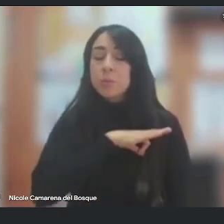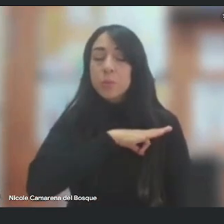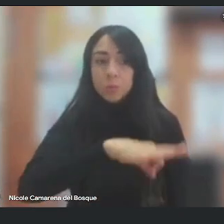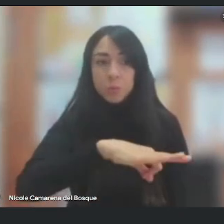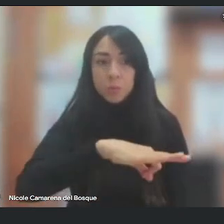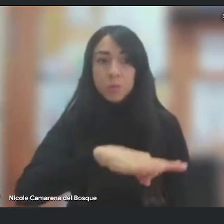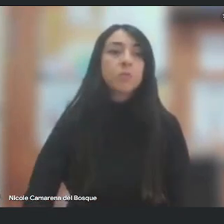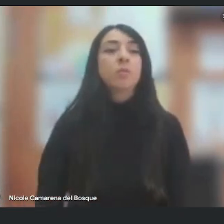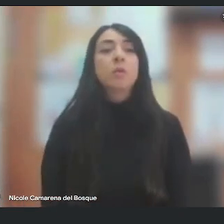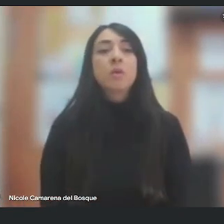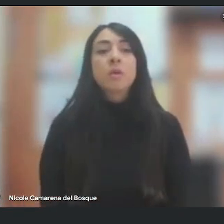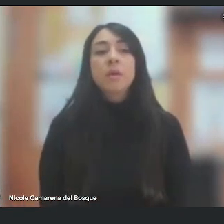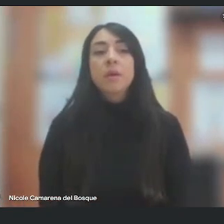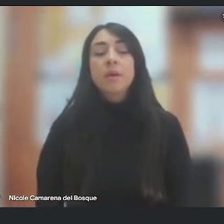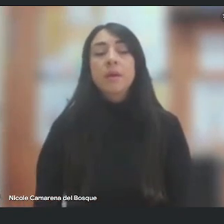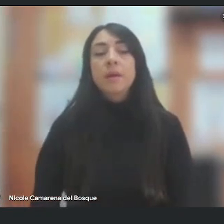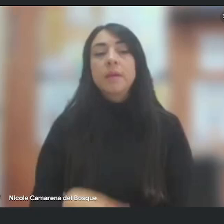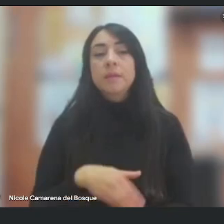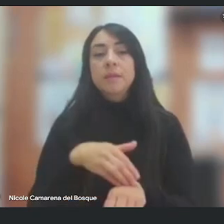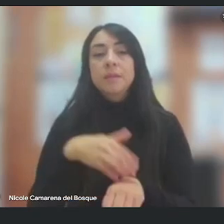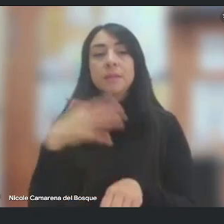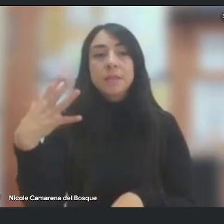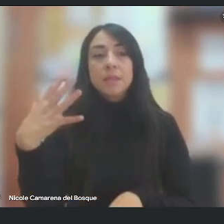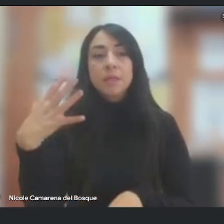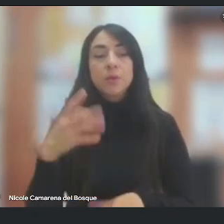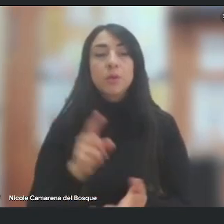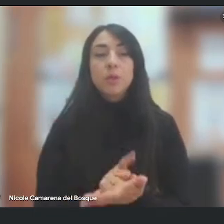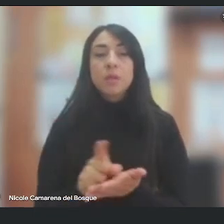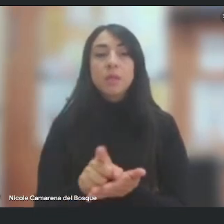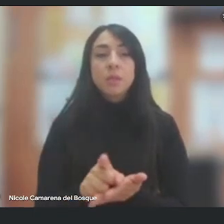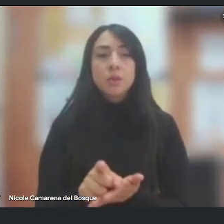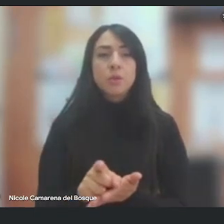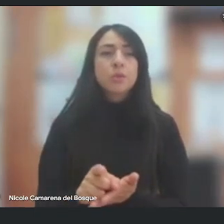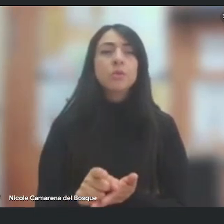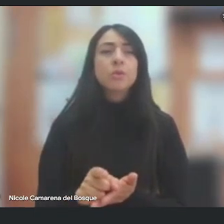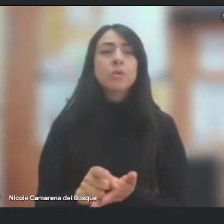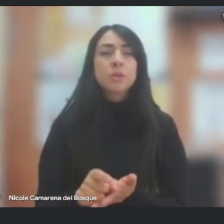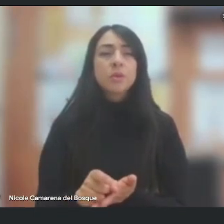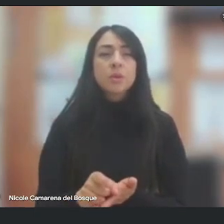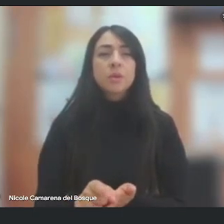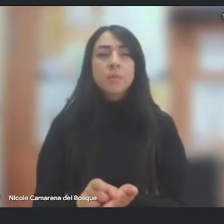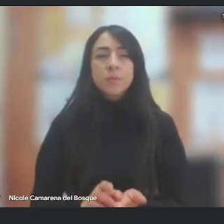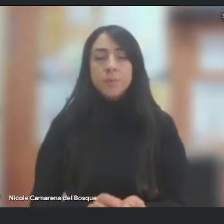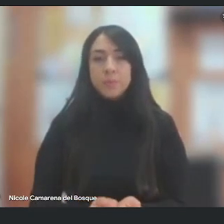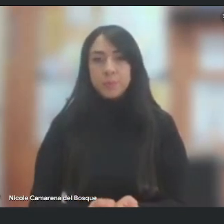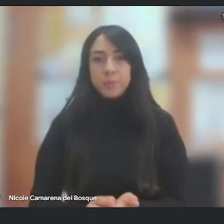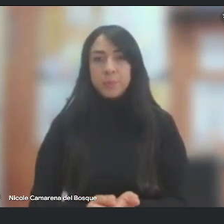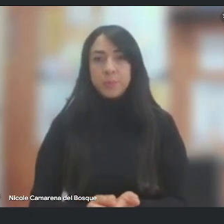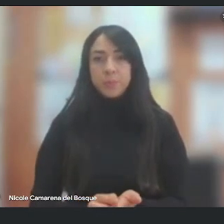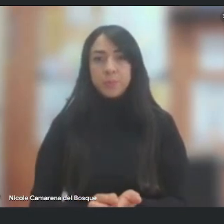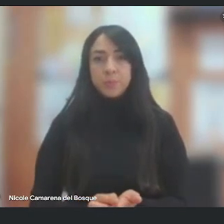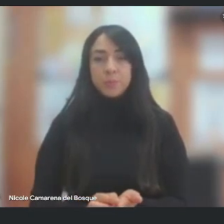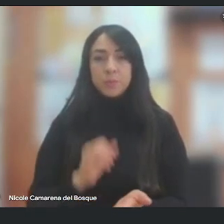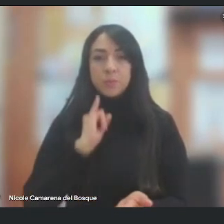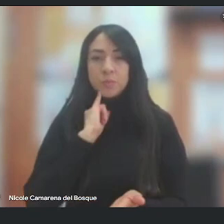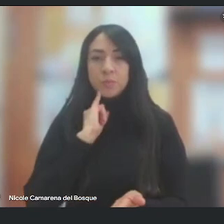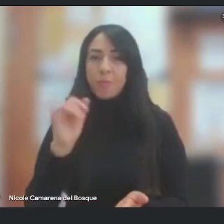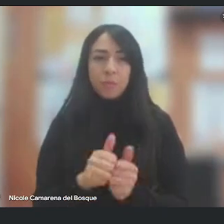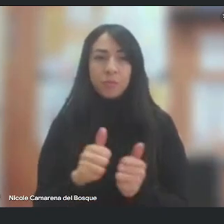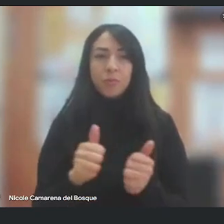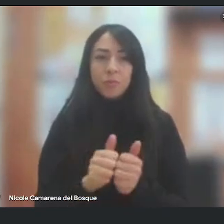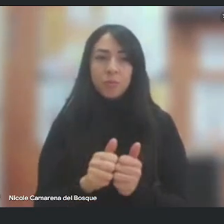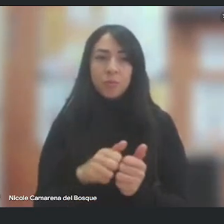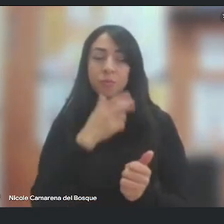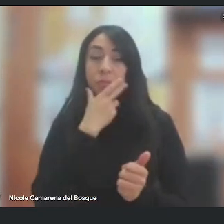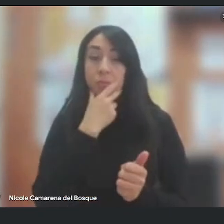la expresión e identidad de género, la orientación y preferencia sexual de forma libre y autónoma. Como ya habíamos